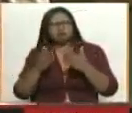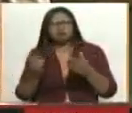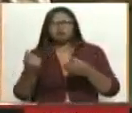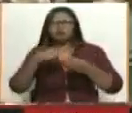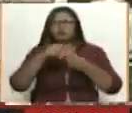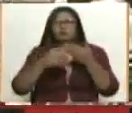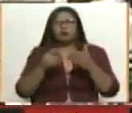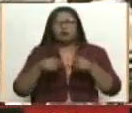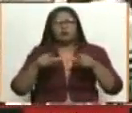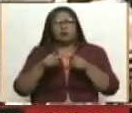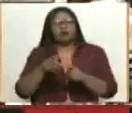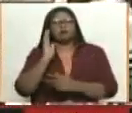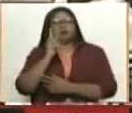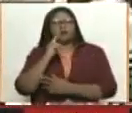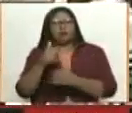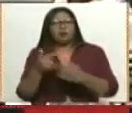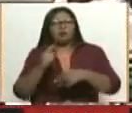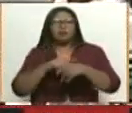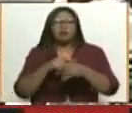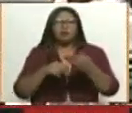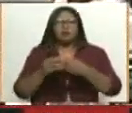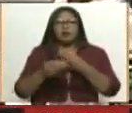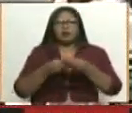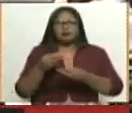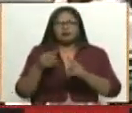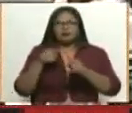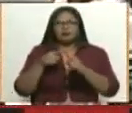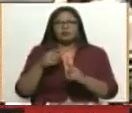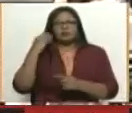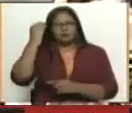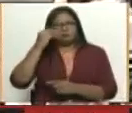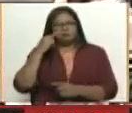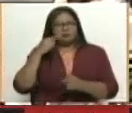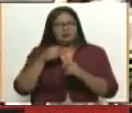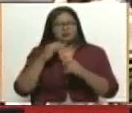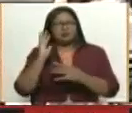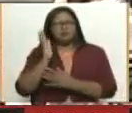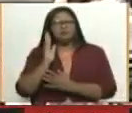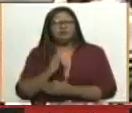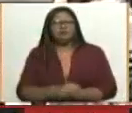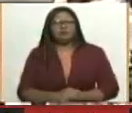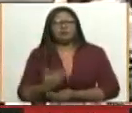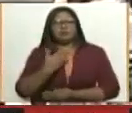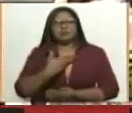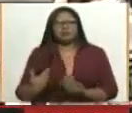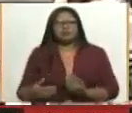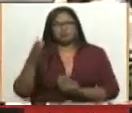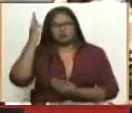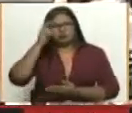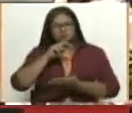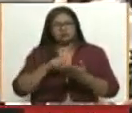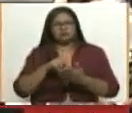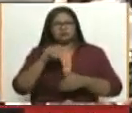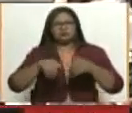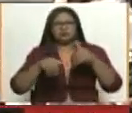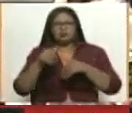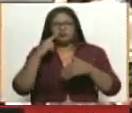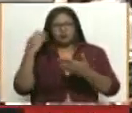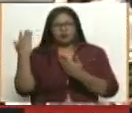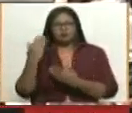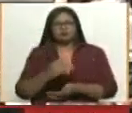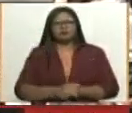importantes declaraciones, y a esta hora va a emitir su opinión, sus declaraciones, el presidente del Consejo Nacional Electoral, Pedro